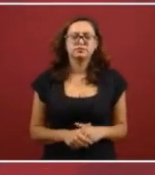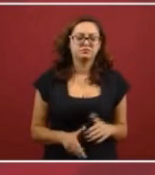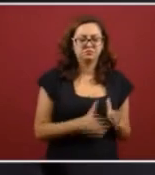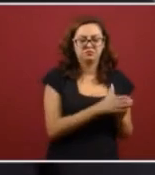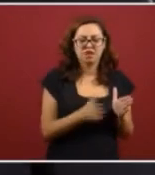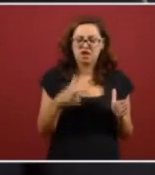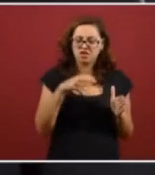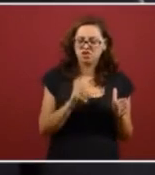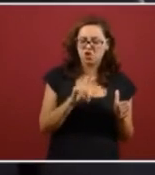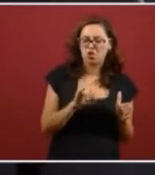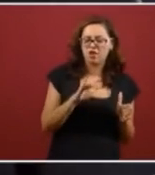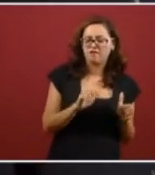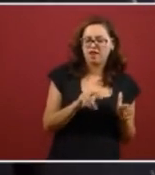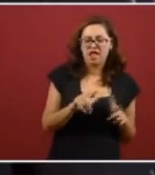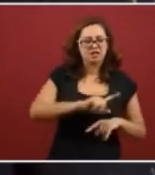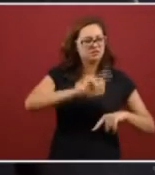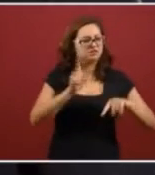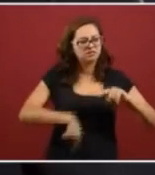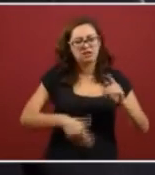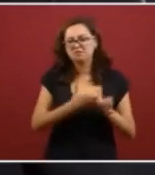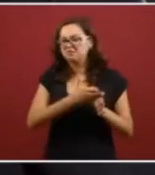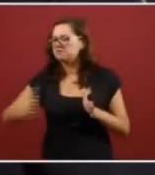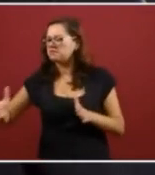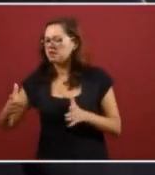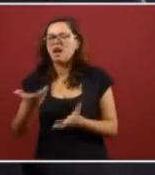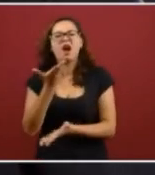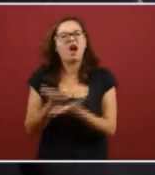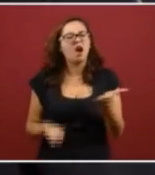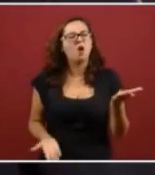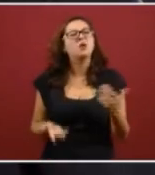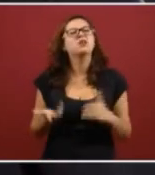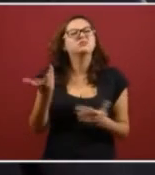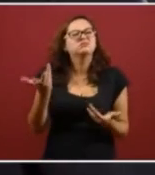qué es ahora. So what is it now?